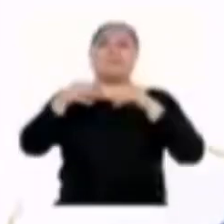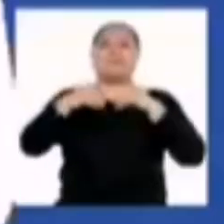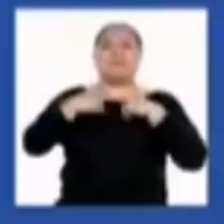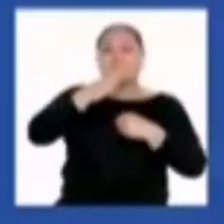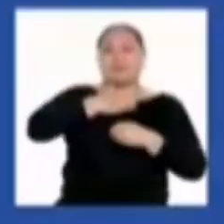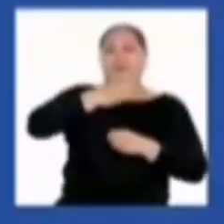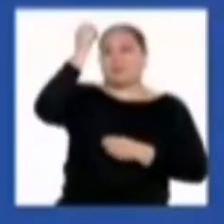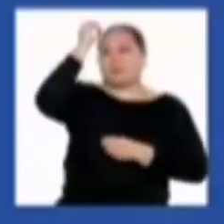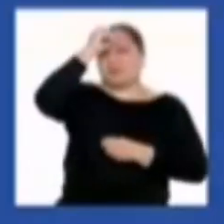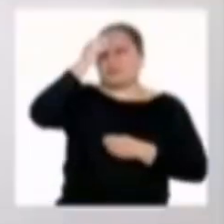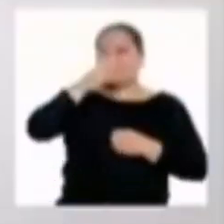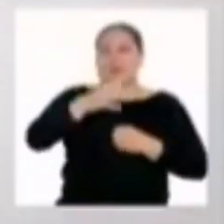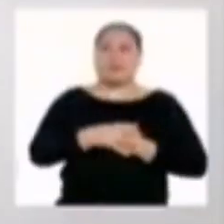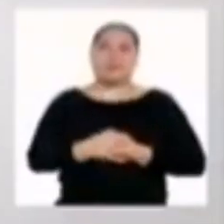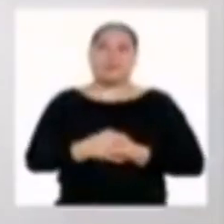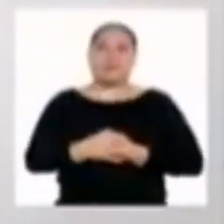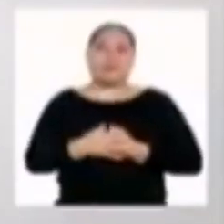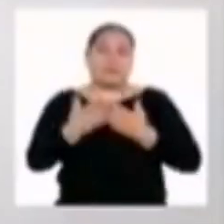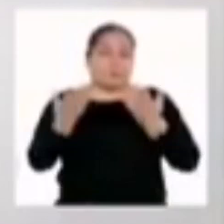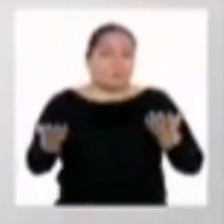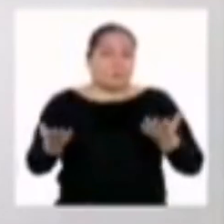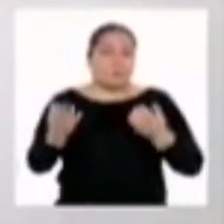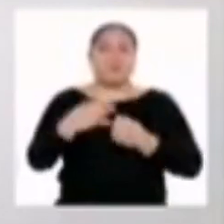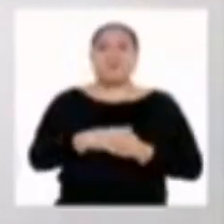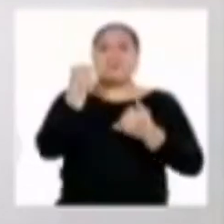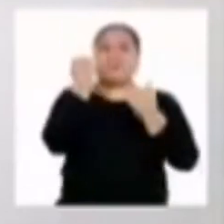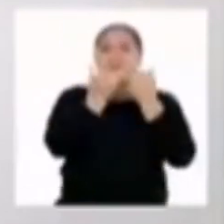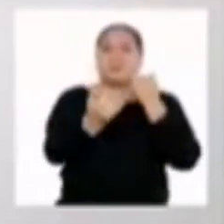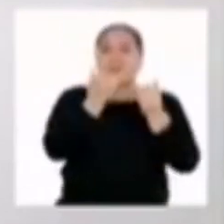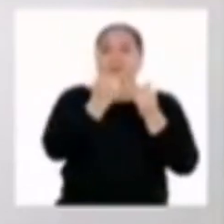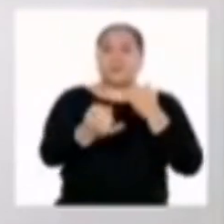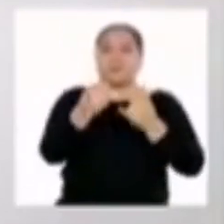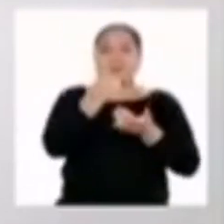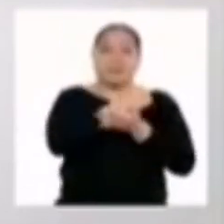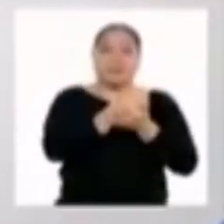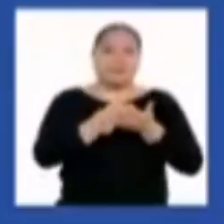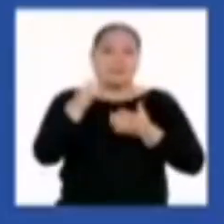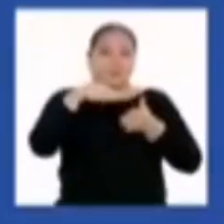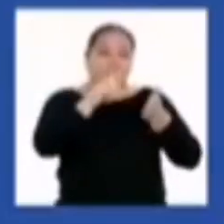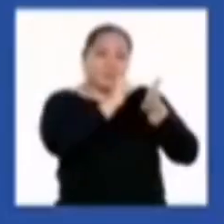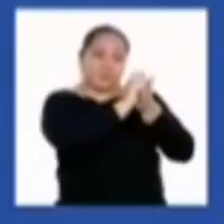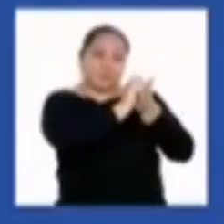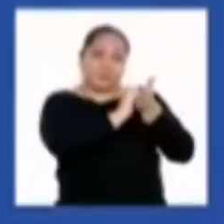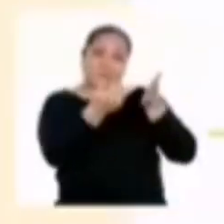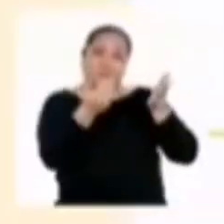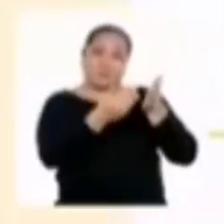tu postura. Ahora vamos con el último párrafo de este texto.